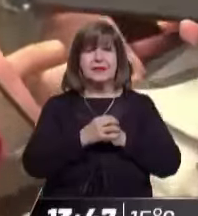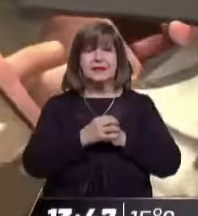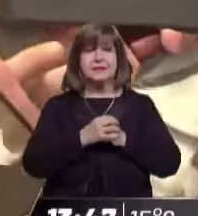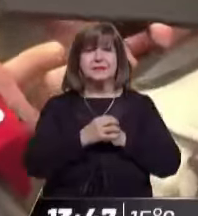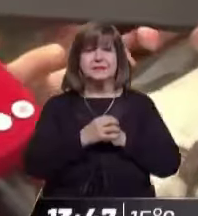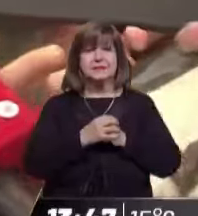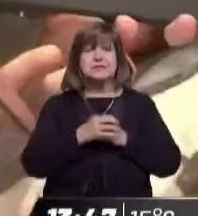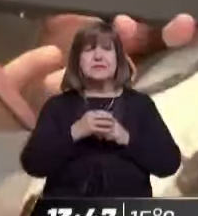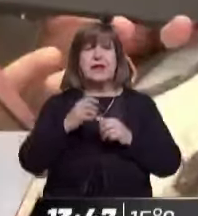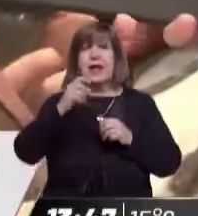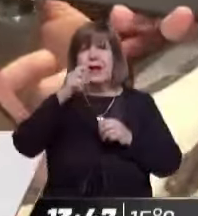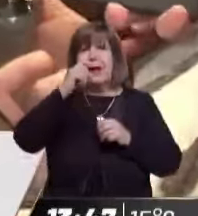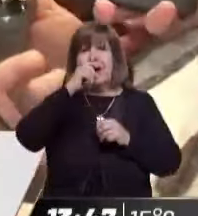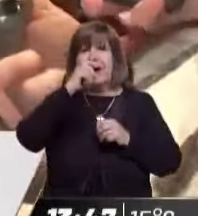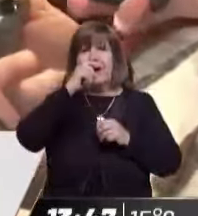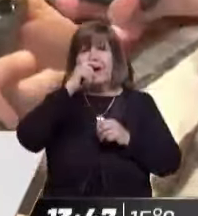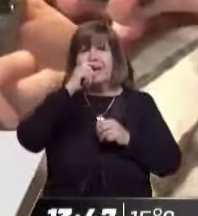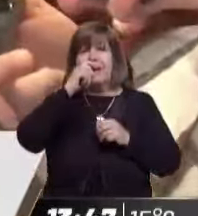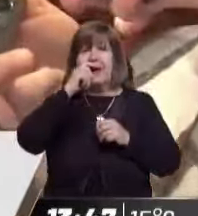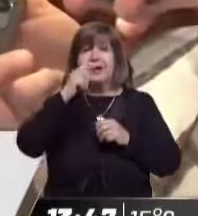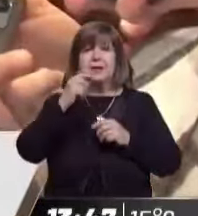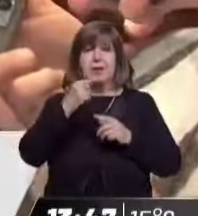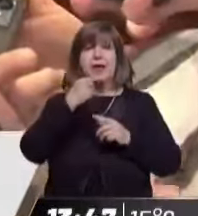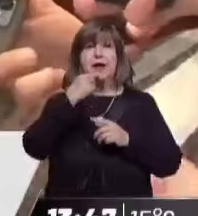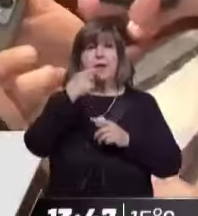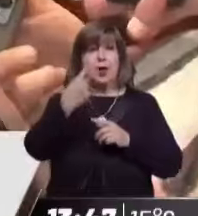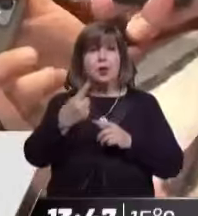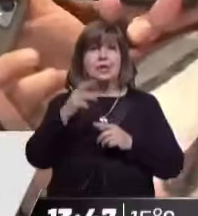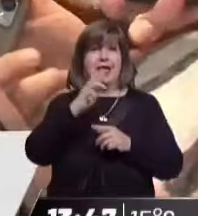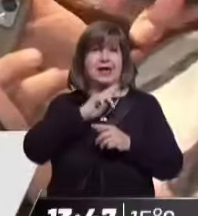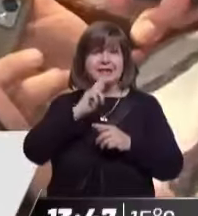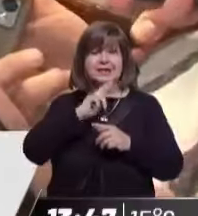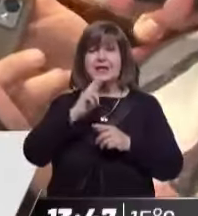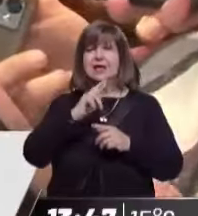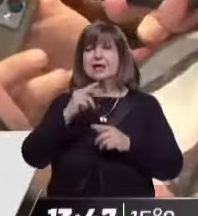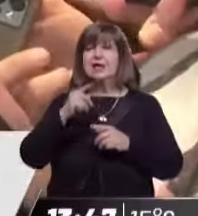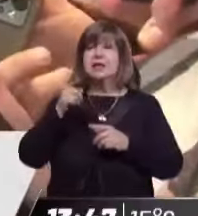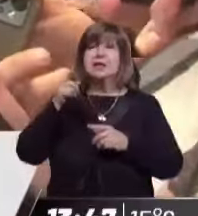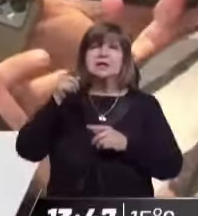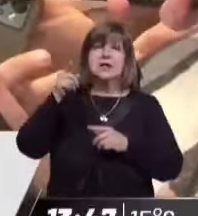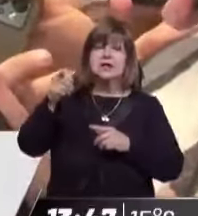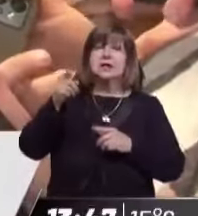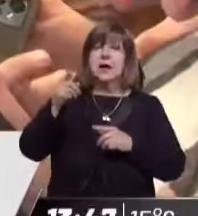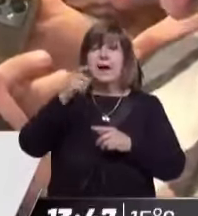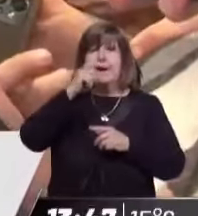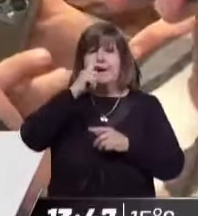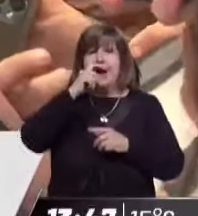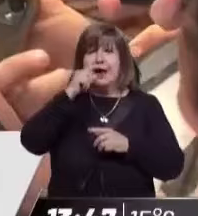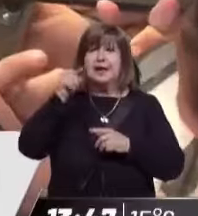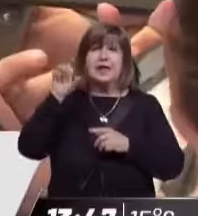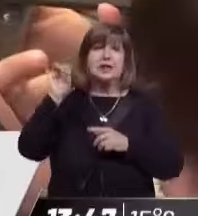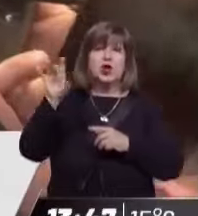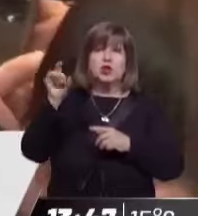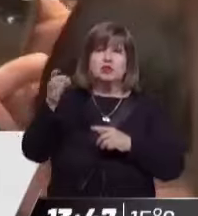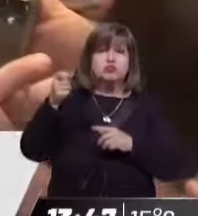Que Macri diga lo que quiera, no le voy a contestar. No es mi ocupación en este momento